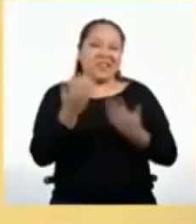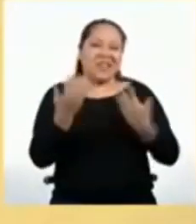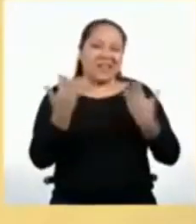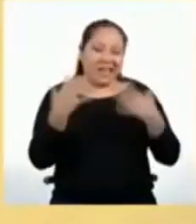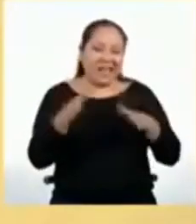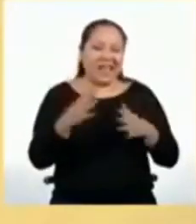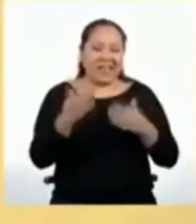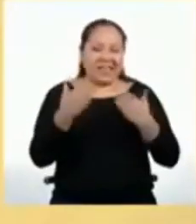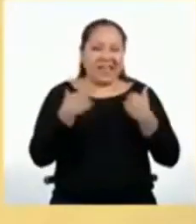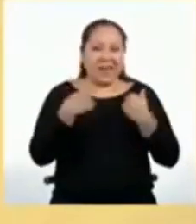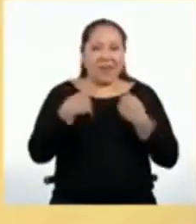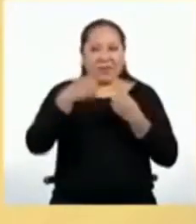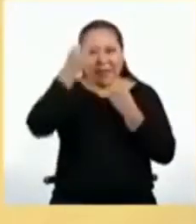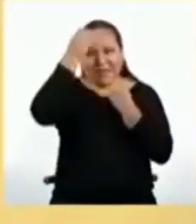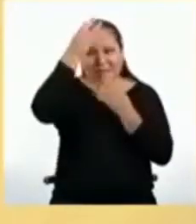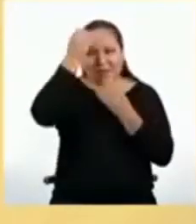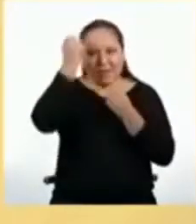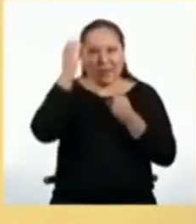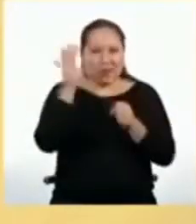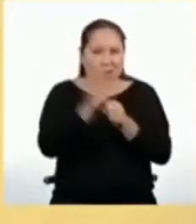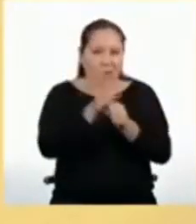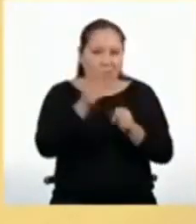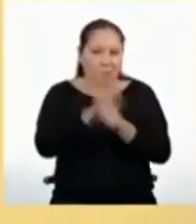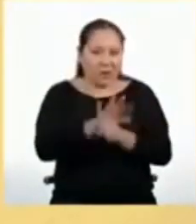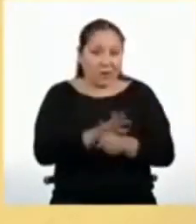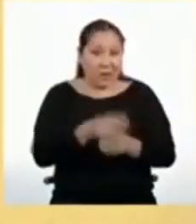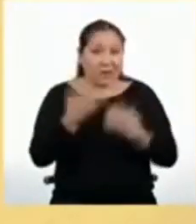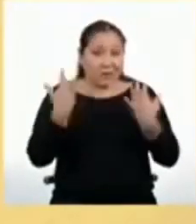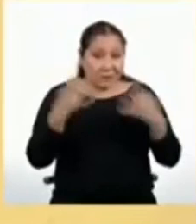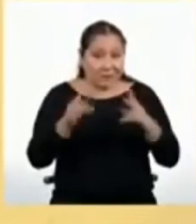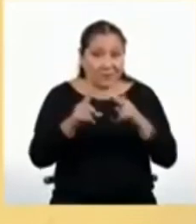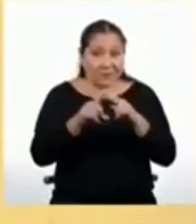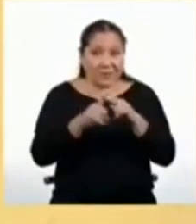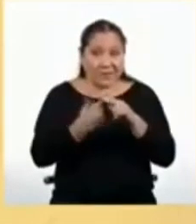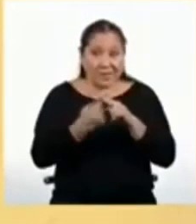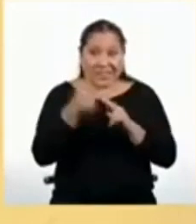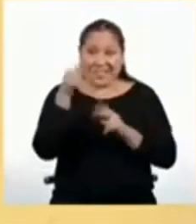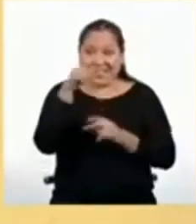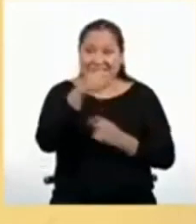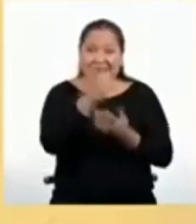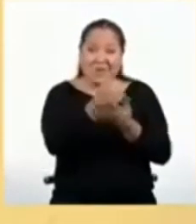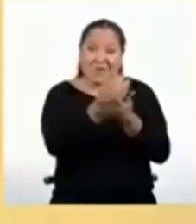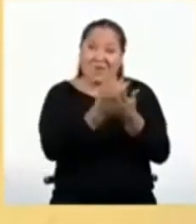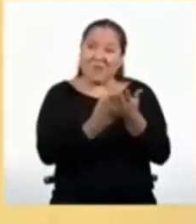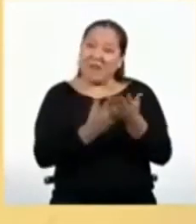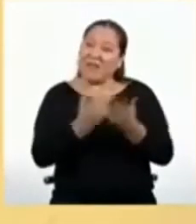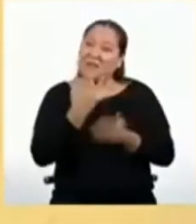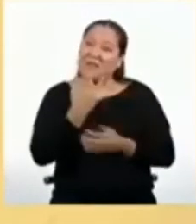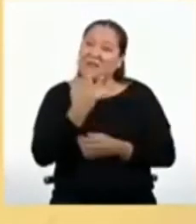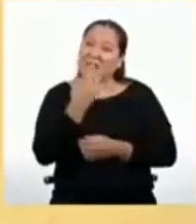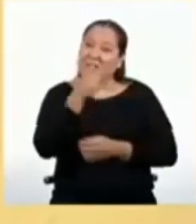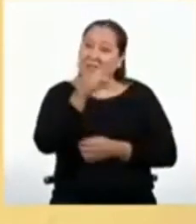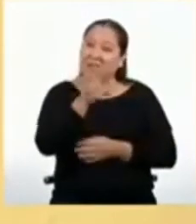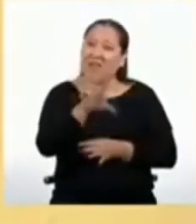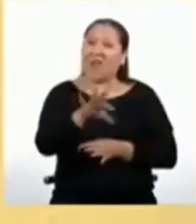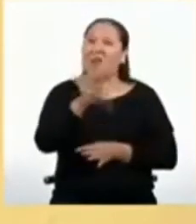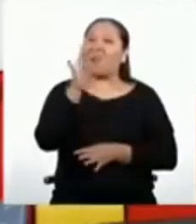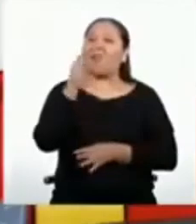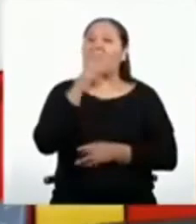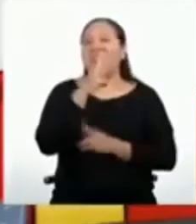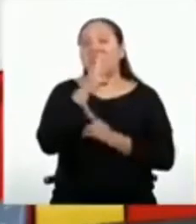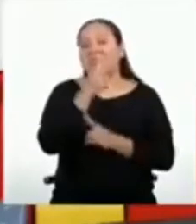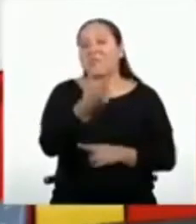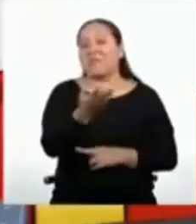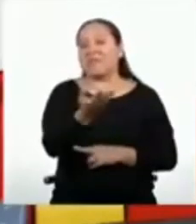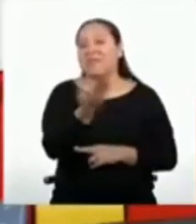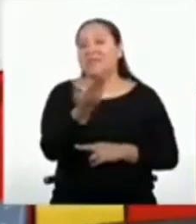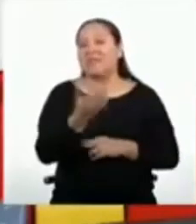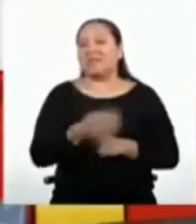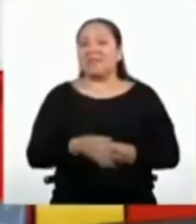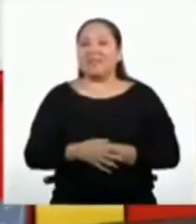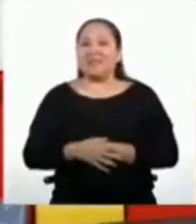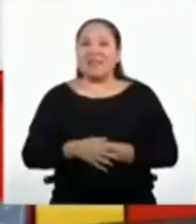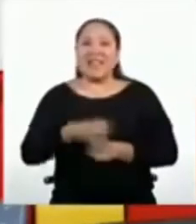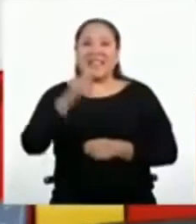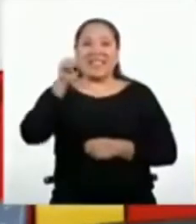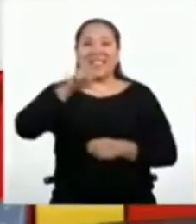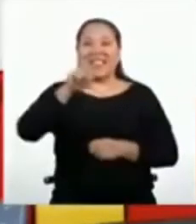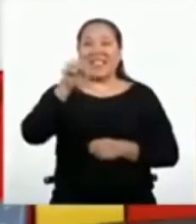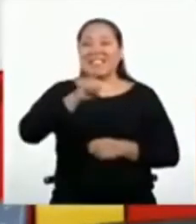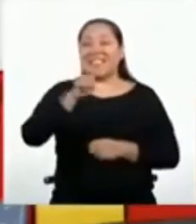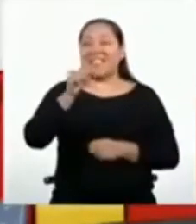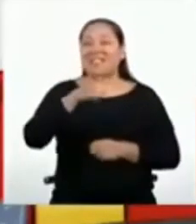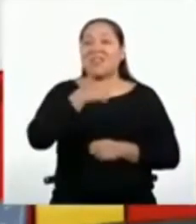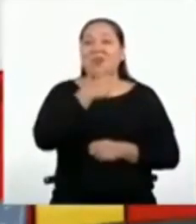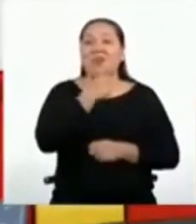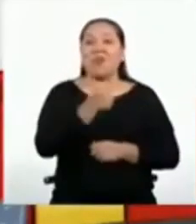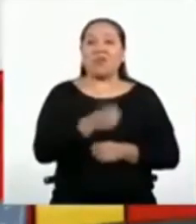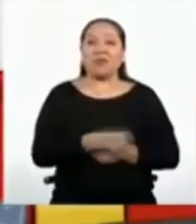todo. ¿Empezamos entonces? Esa es tu parte favorita, hallar la solución. Ah, sí, sí lo